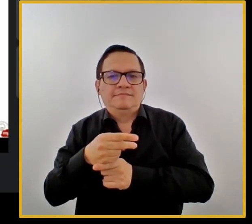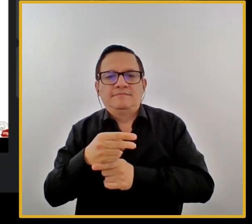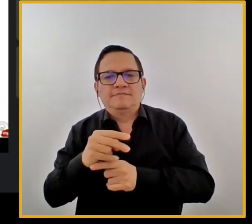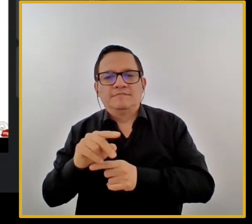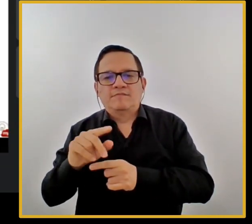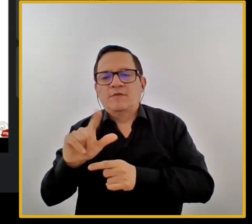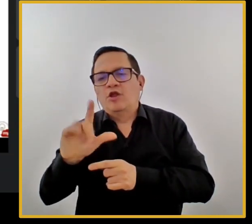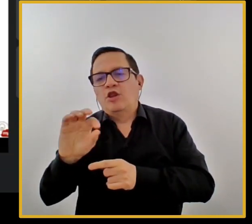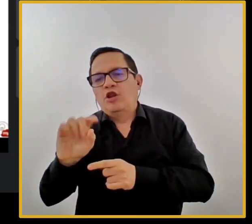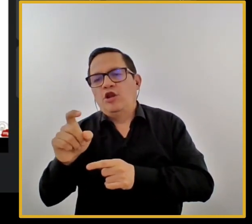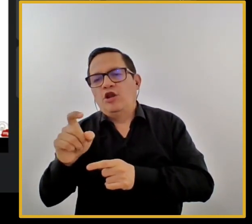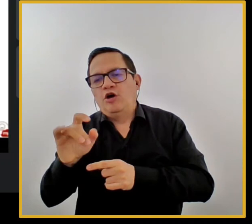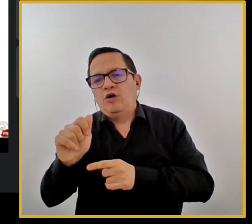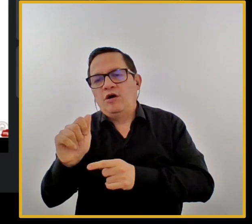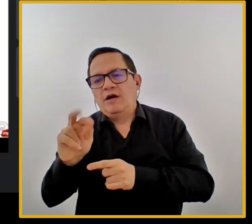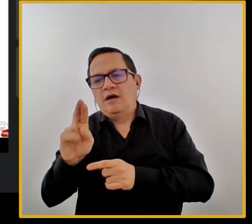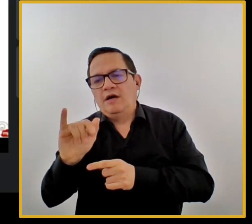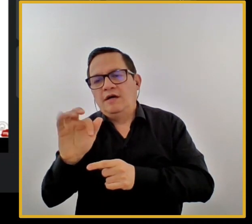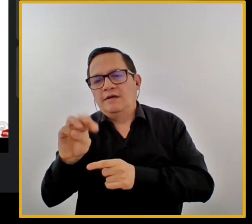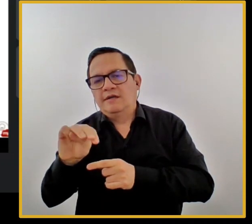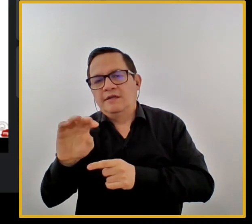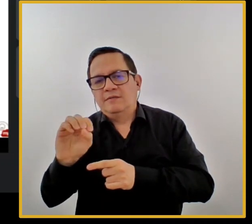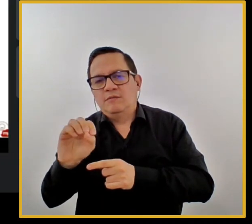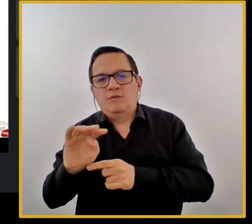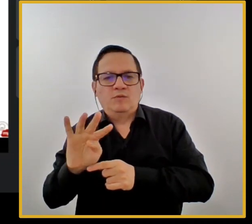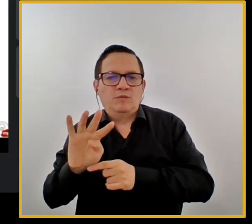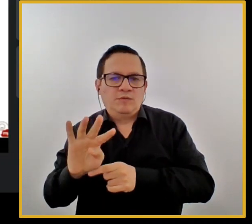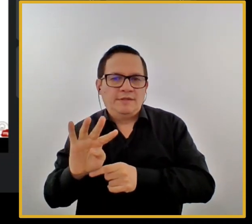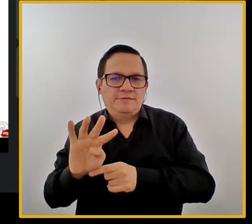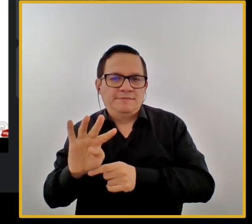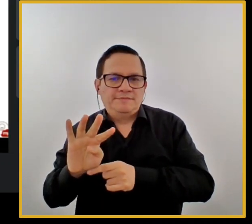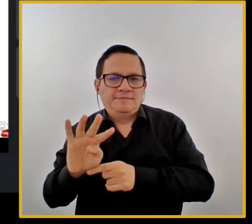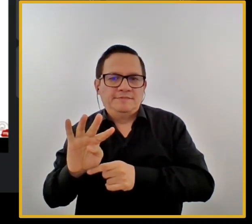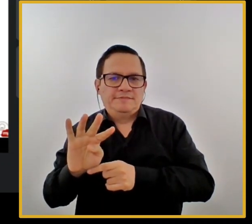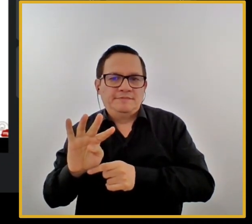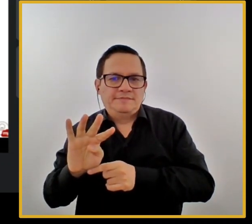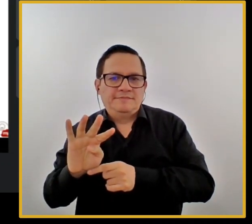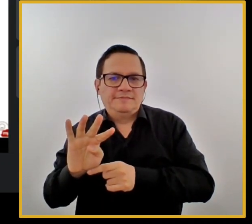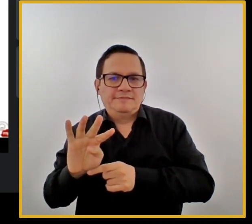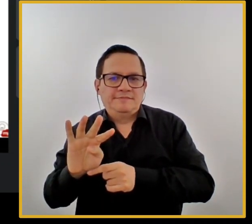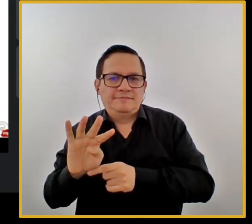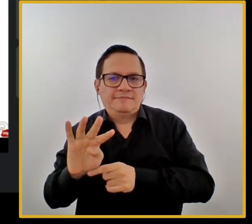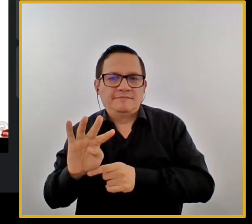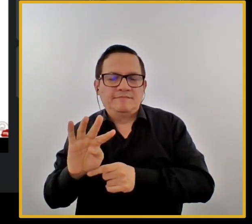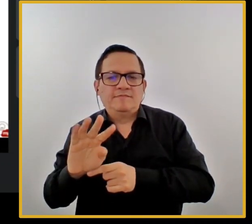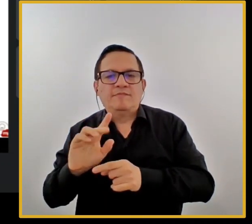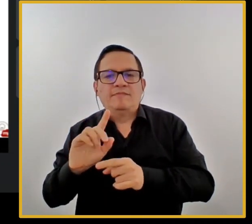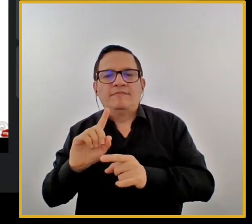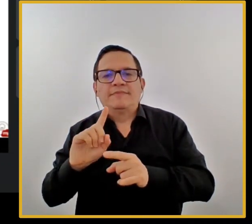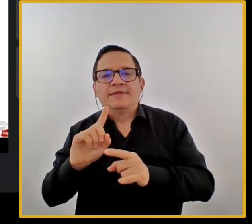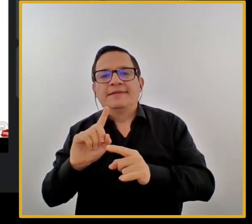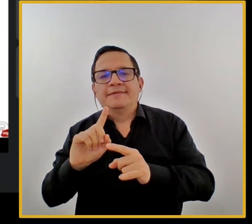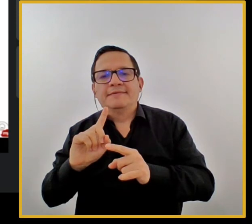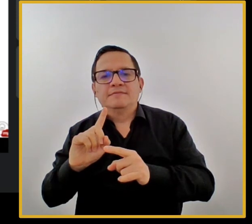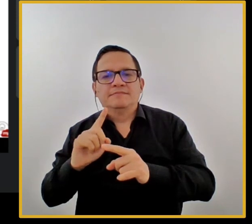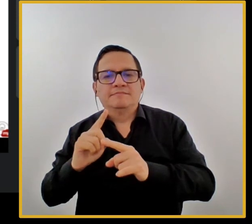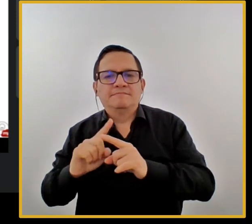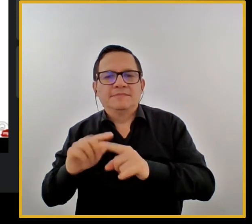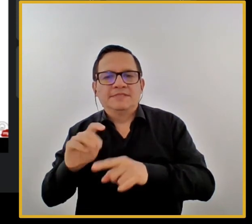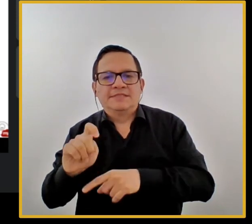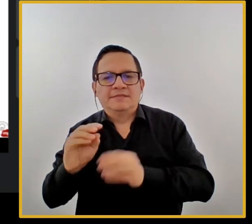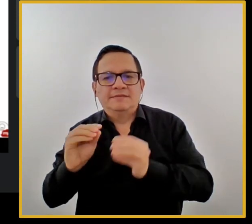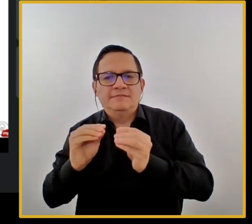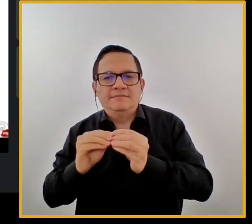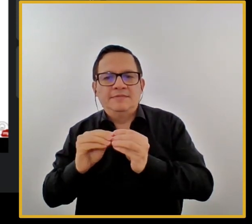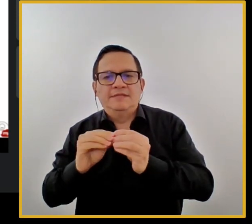logaritmo 4 más logaritmo de